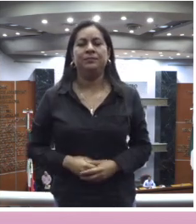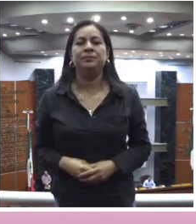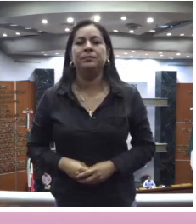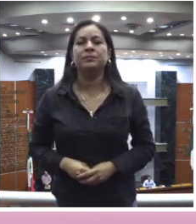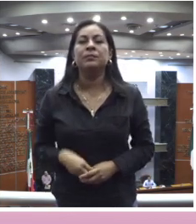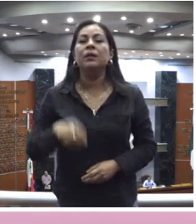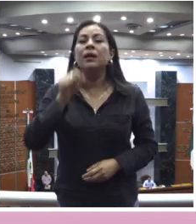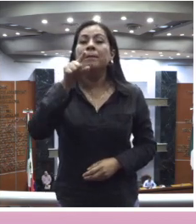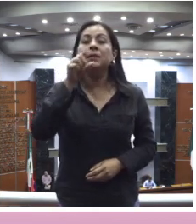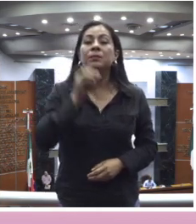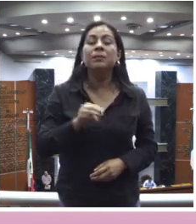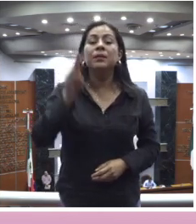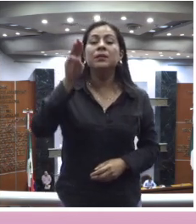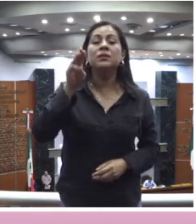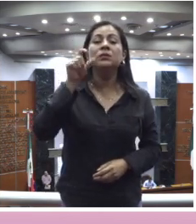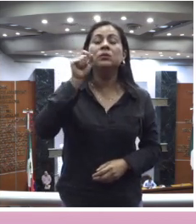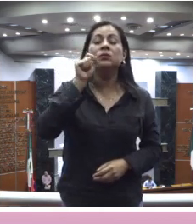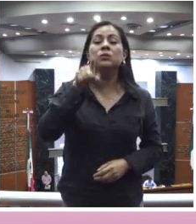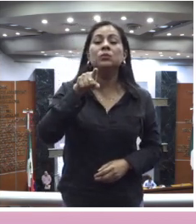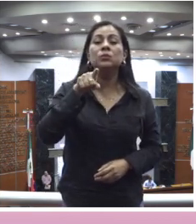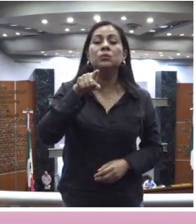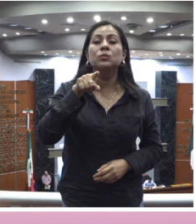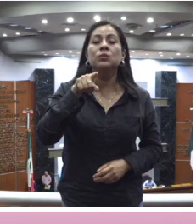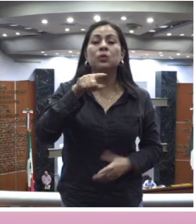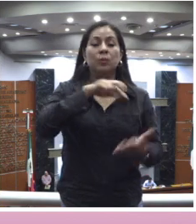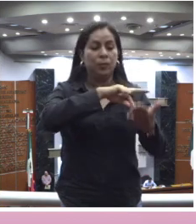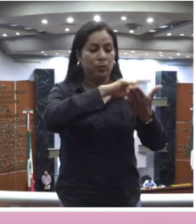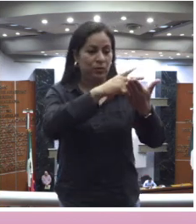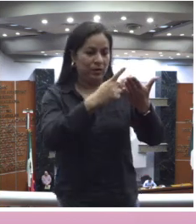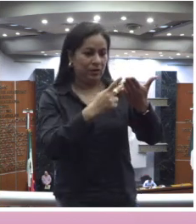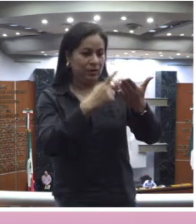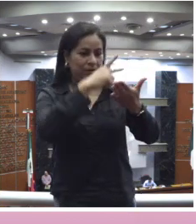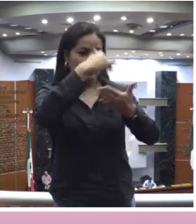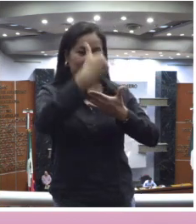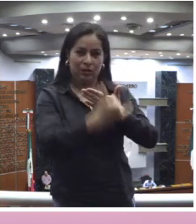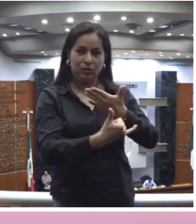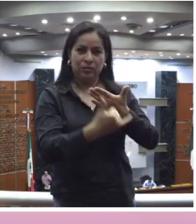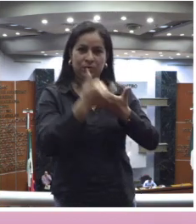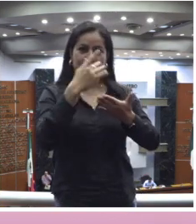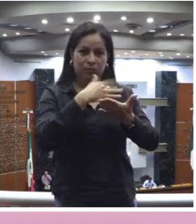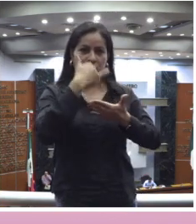El propio ministro en su proyecto dice